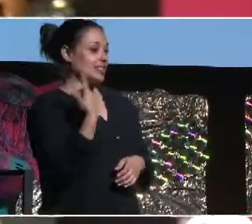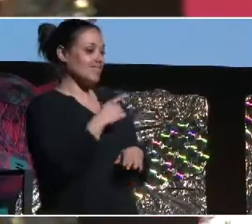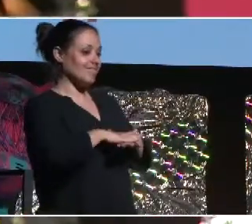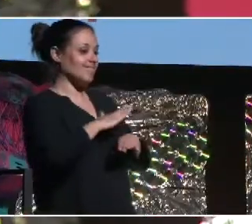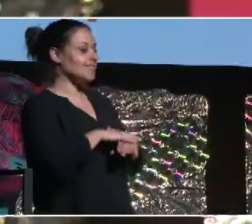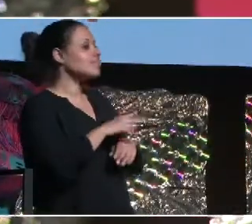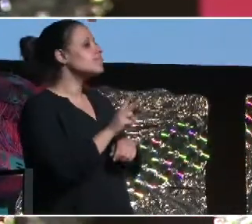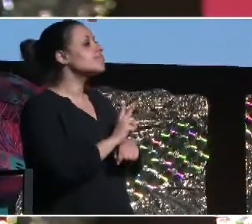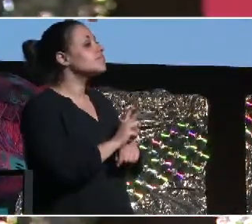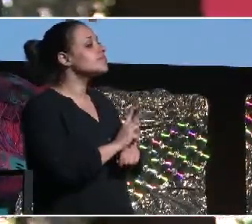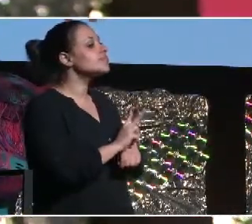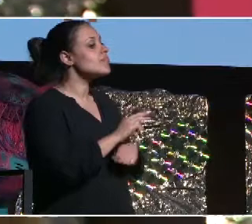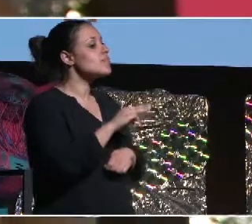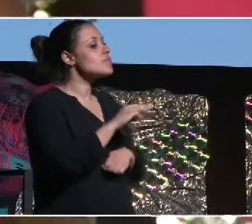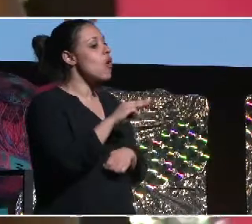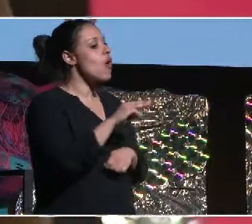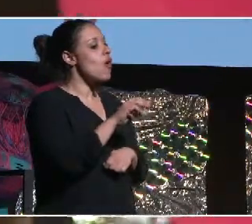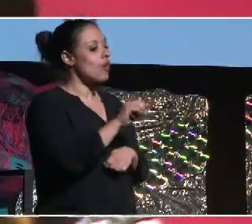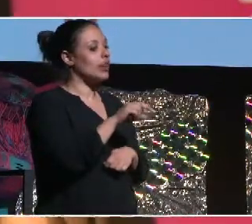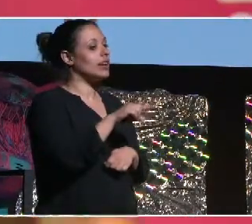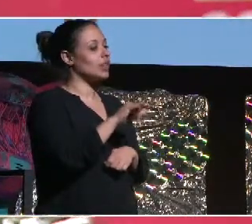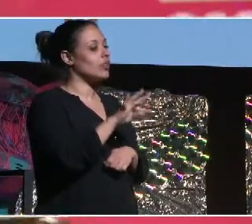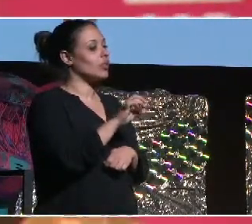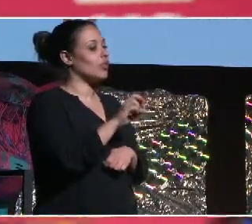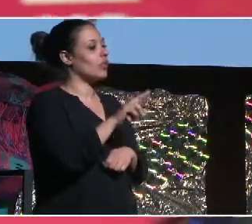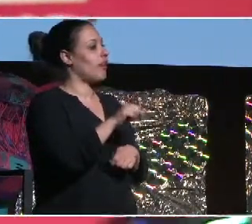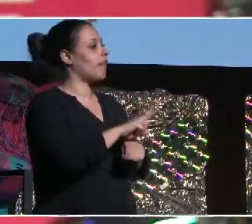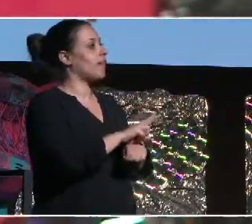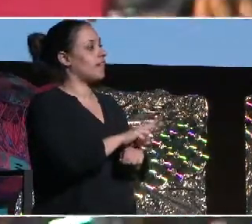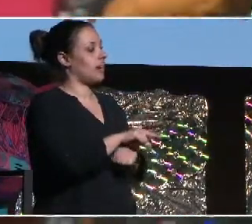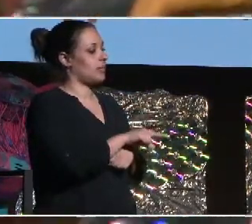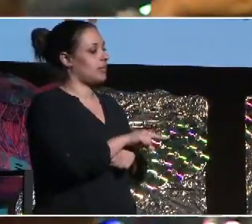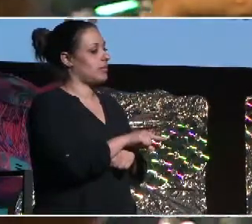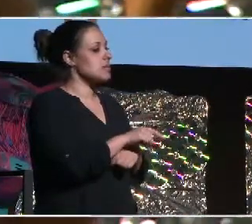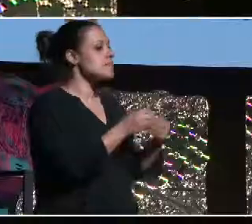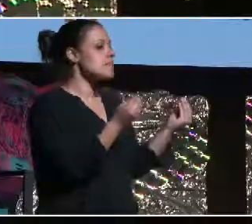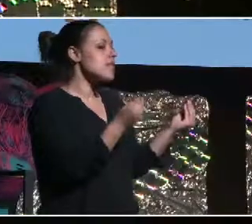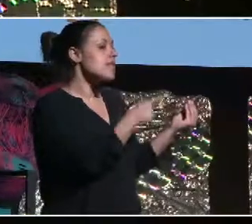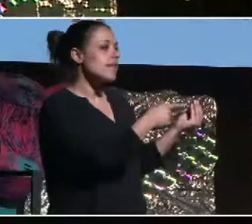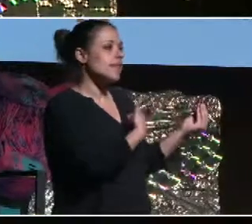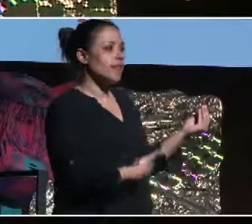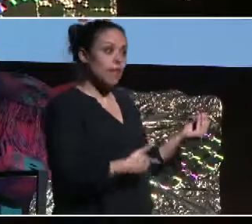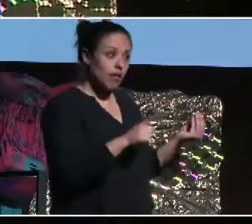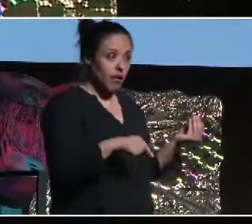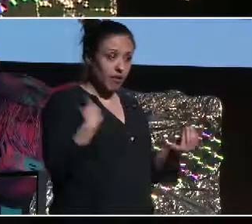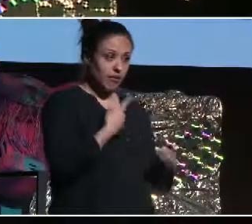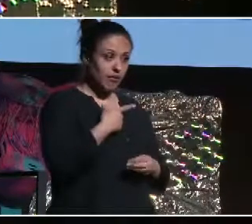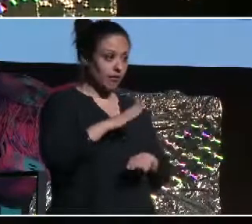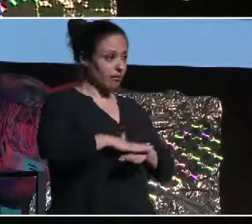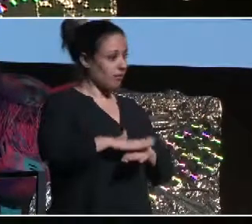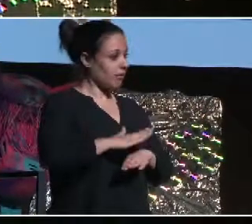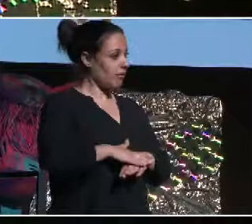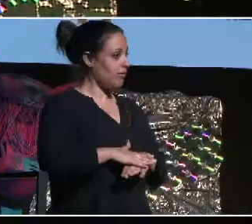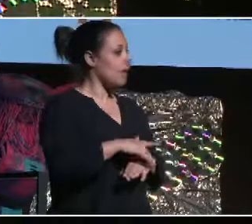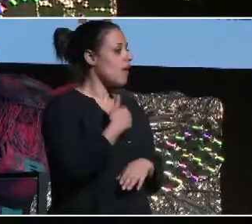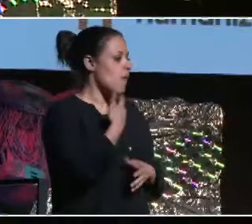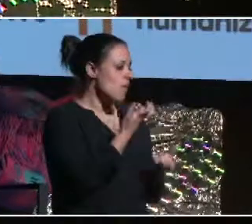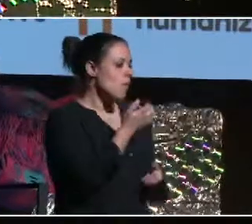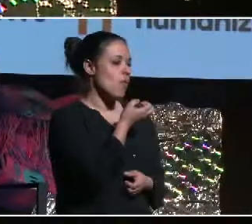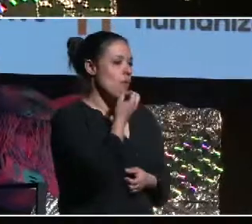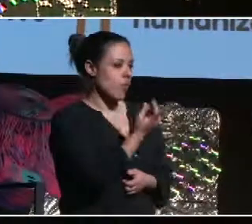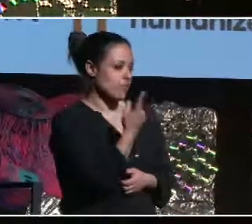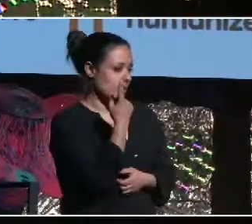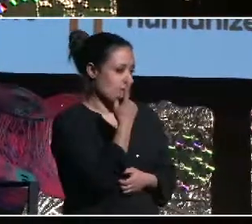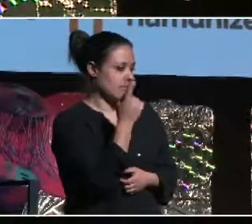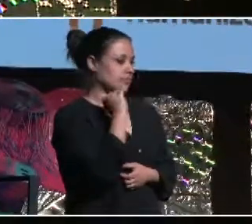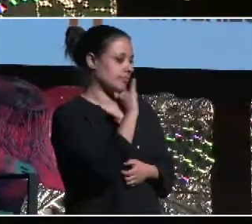teníamos y para qué sirven, ¿no? Les quiero contar un caso. En Argentina